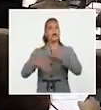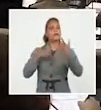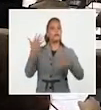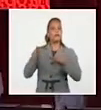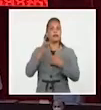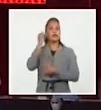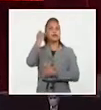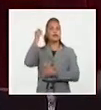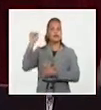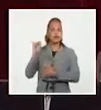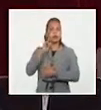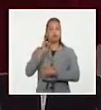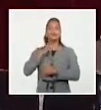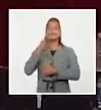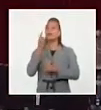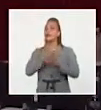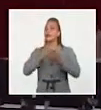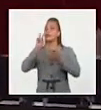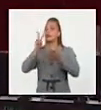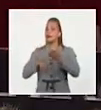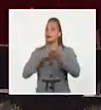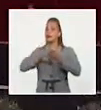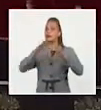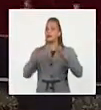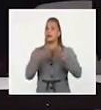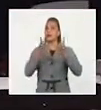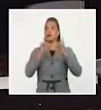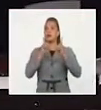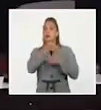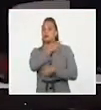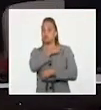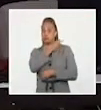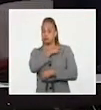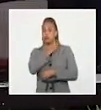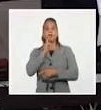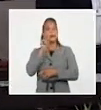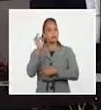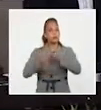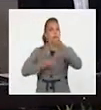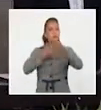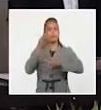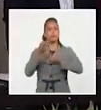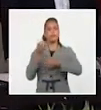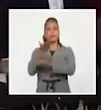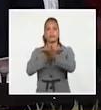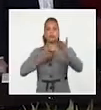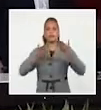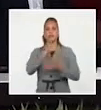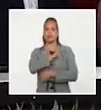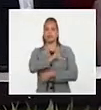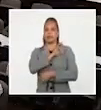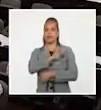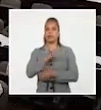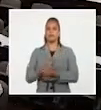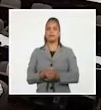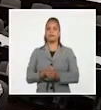el trabajo de los médicos y médicas cubanas ayudando al mundo, pero en lo interno, consolidando la